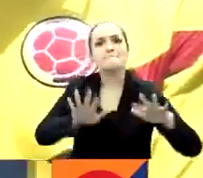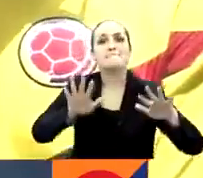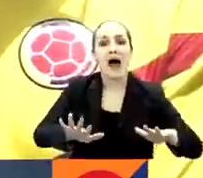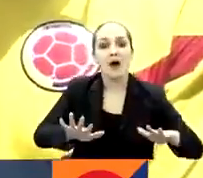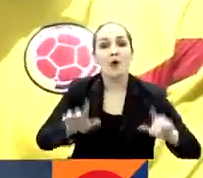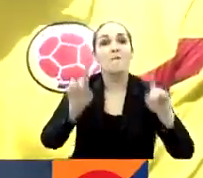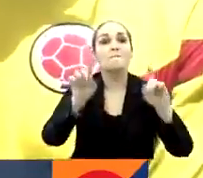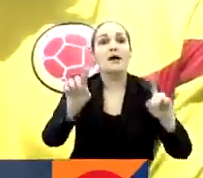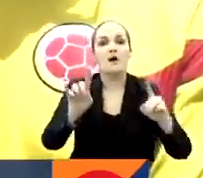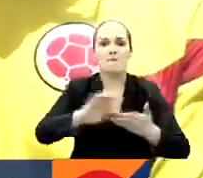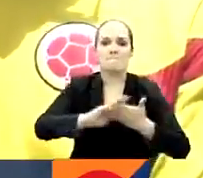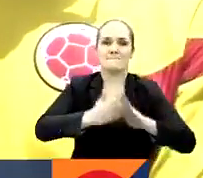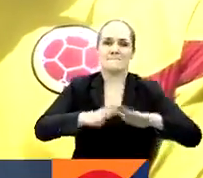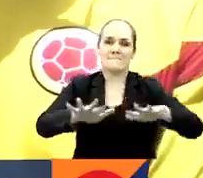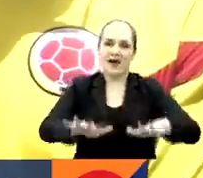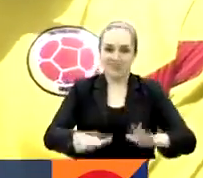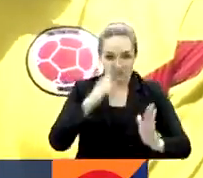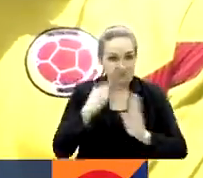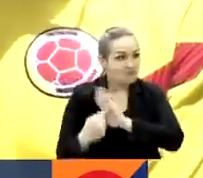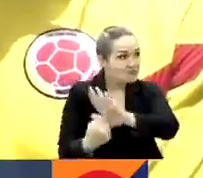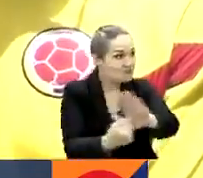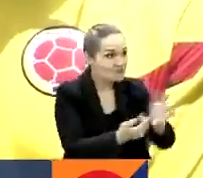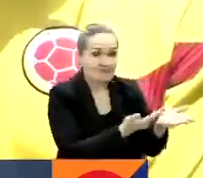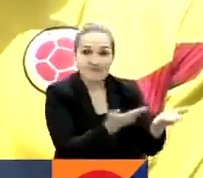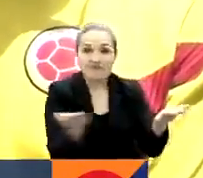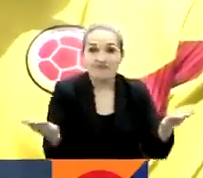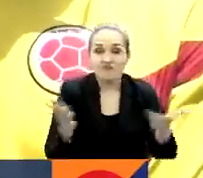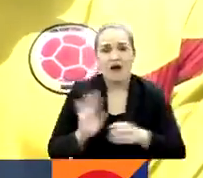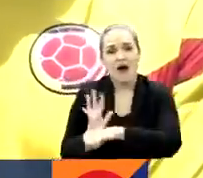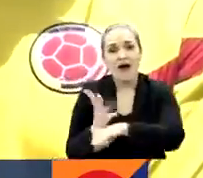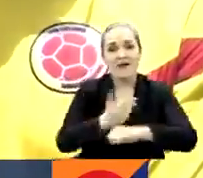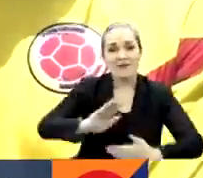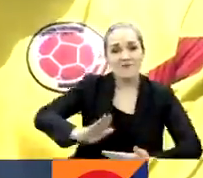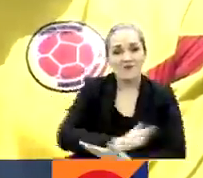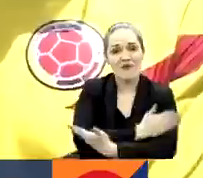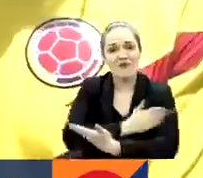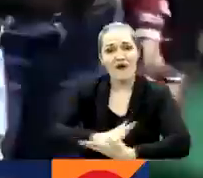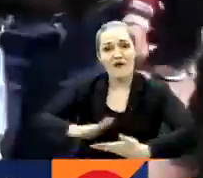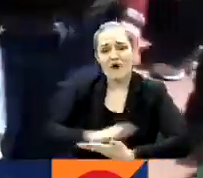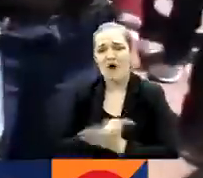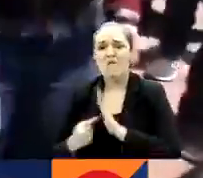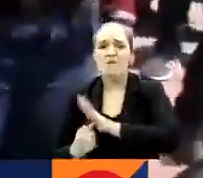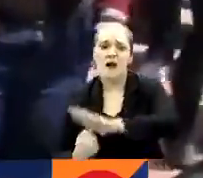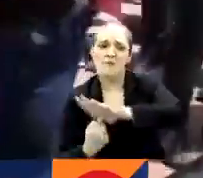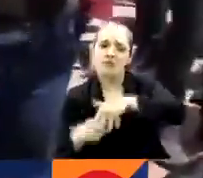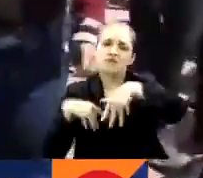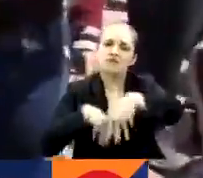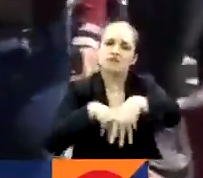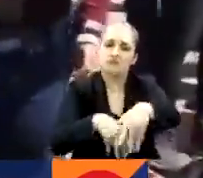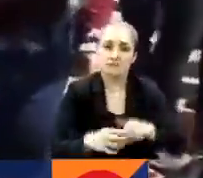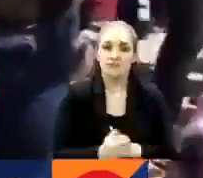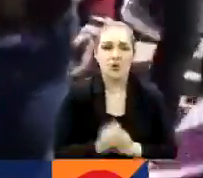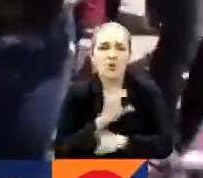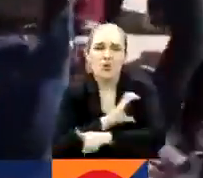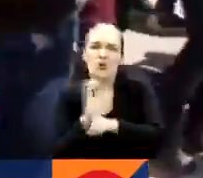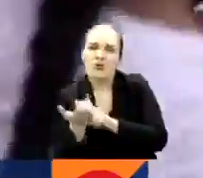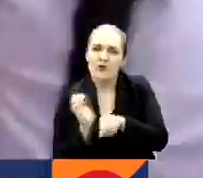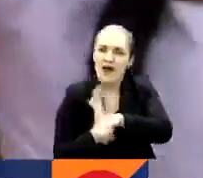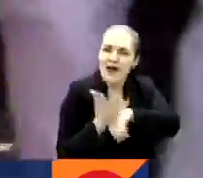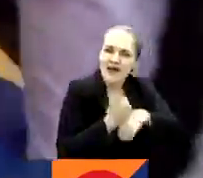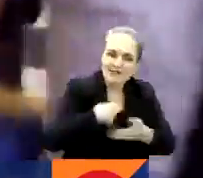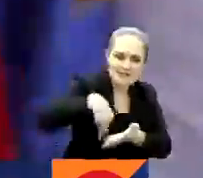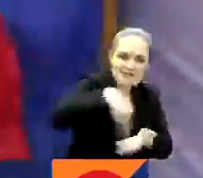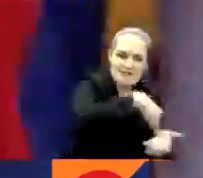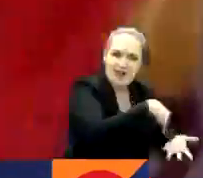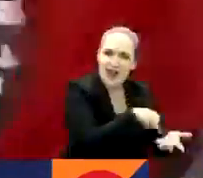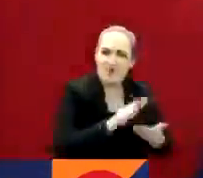pacífico y a través de la música y del arte reunirnos y manifestarnos. La cultura, la música y el baile fueron los